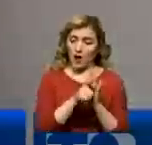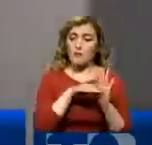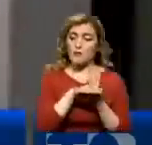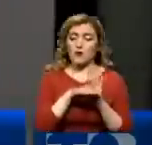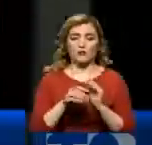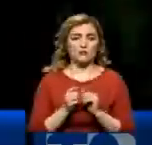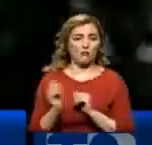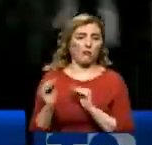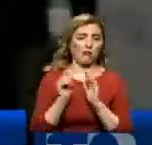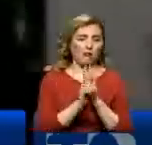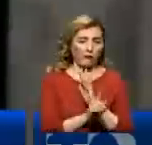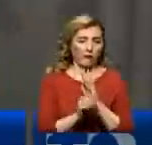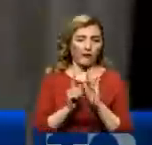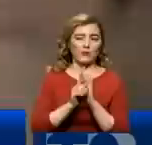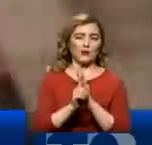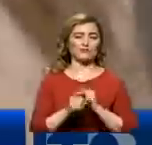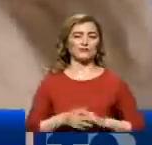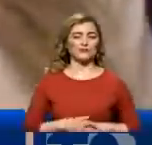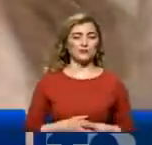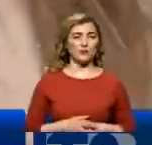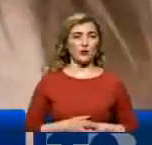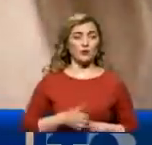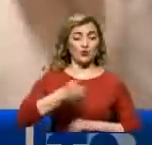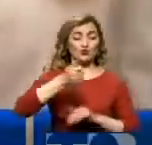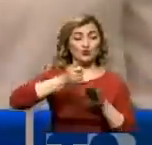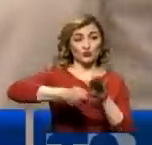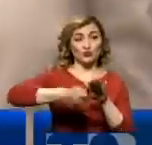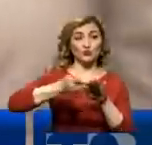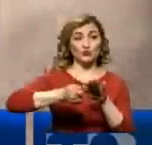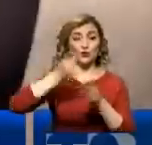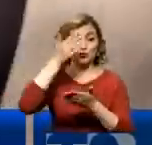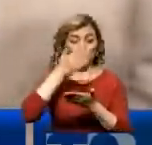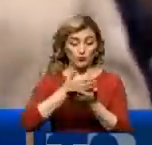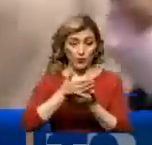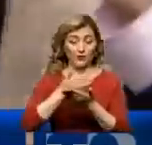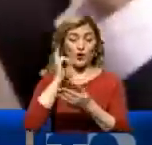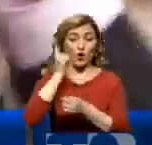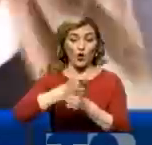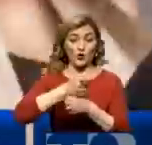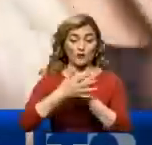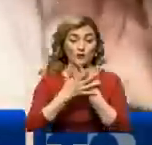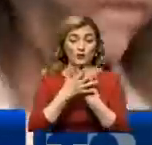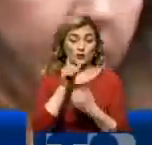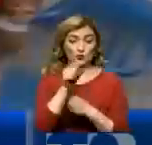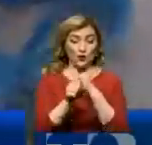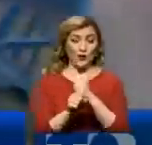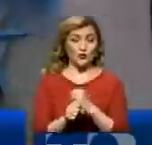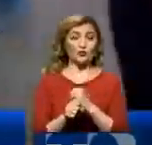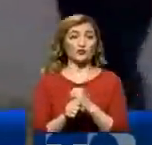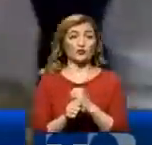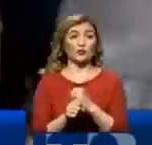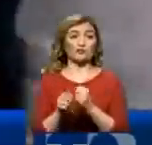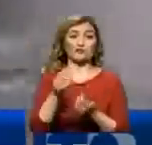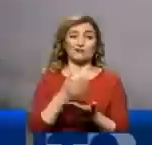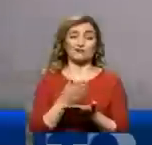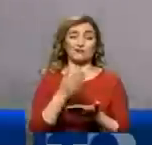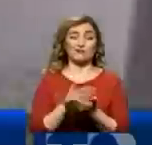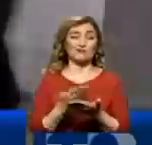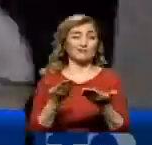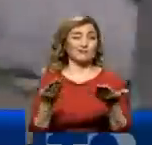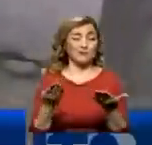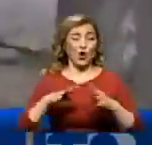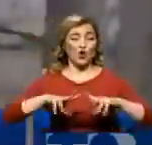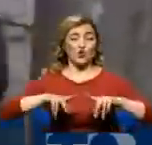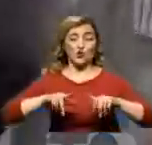El procurador Íñigo Salvador argumentó que si se suspende la ejecución en contra de Vicuña, se estaría legitimizando y banalizando